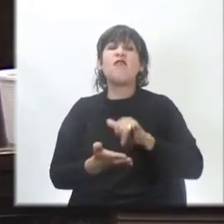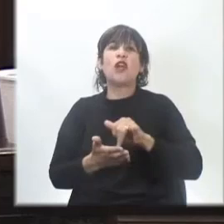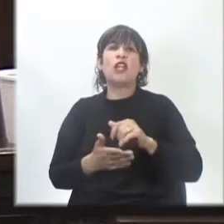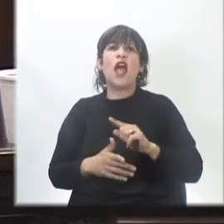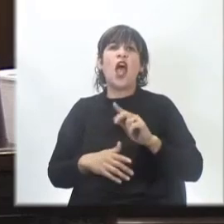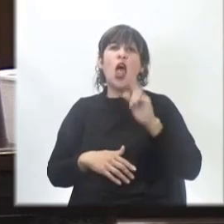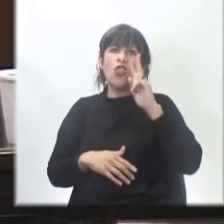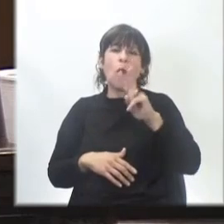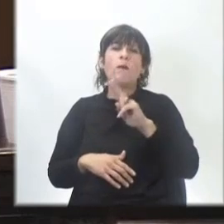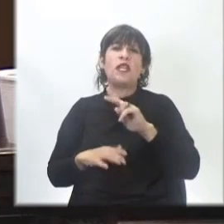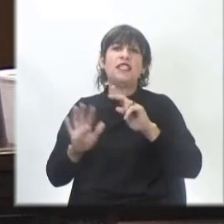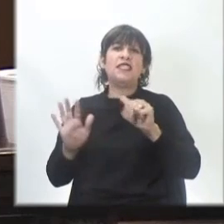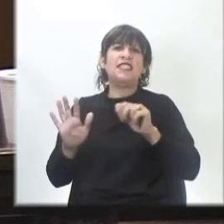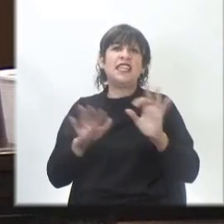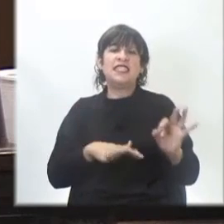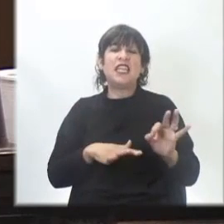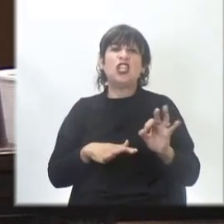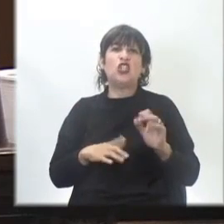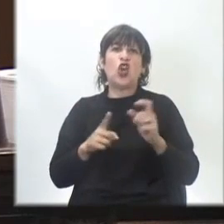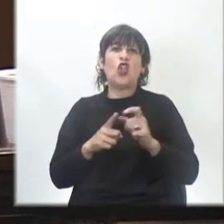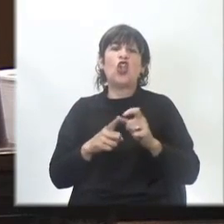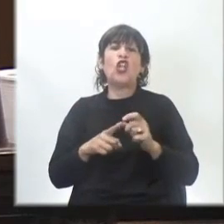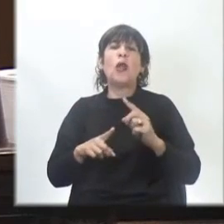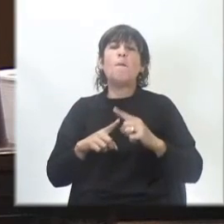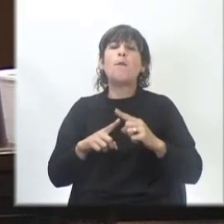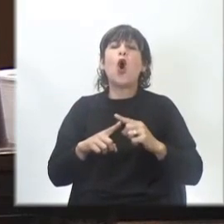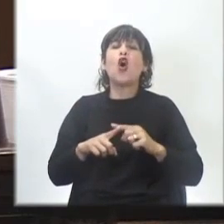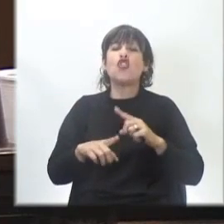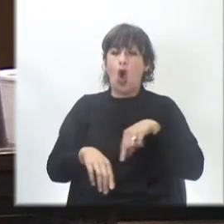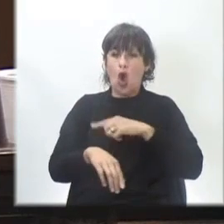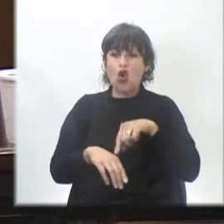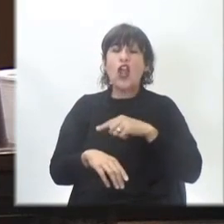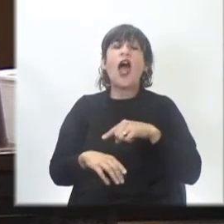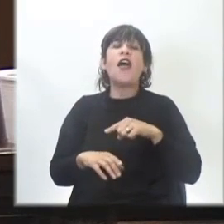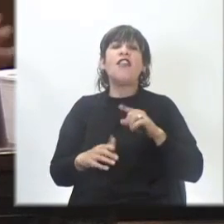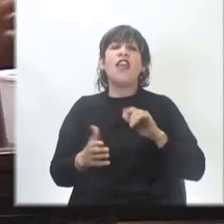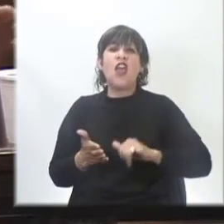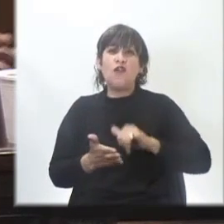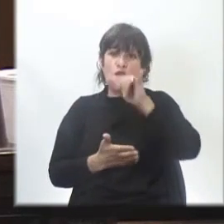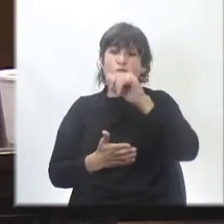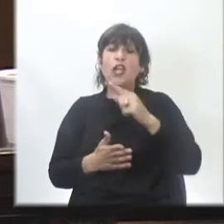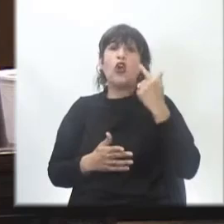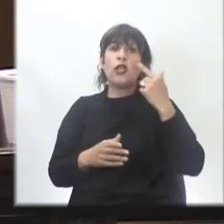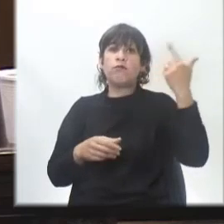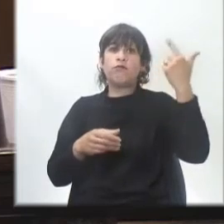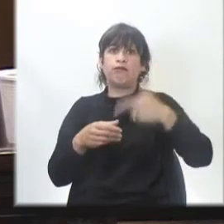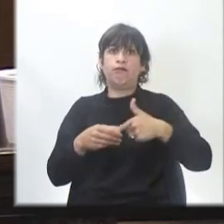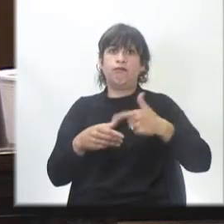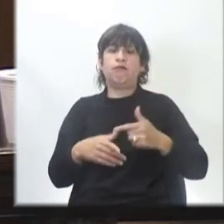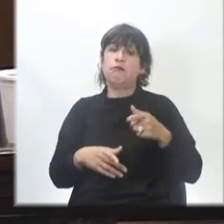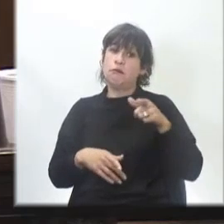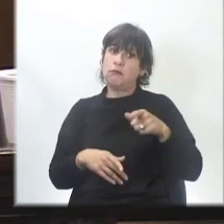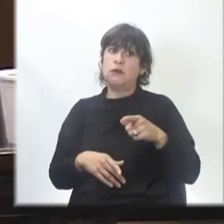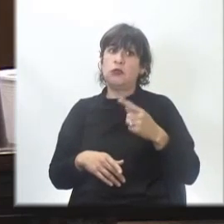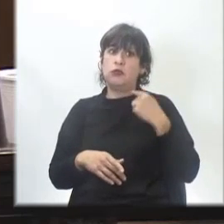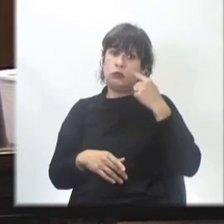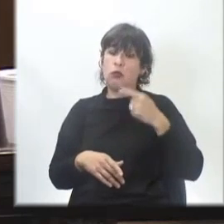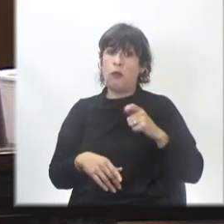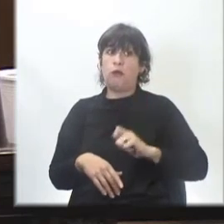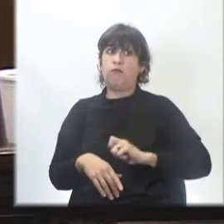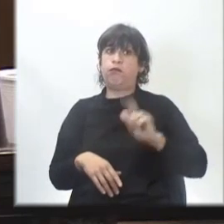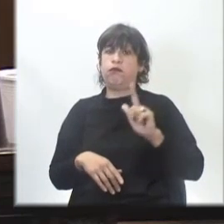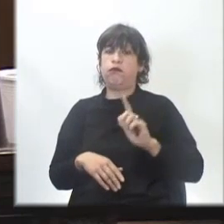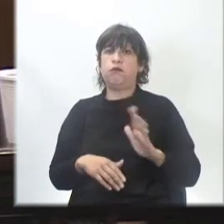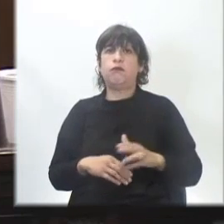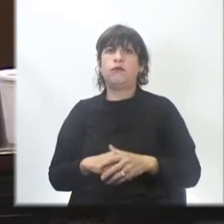$2.600 por hora de vuelo de combustible. Es una cifra bastante alta.